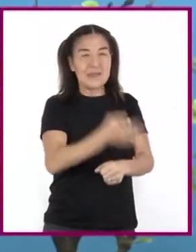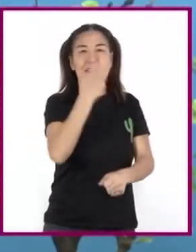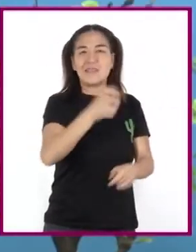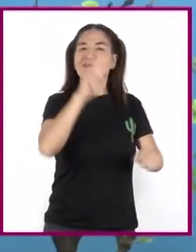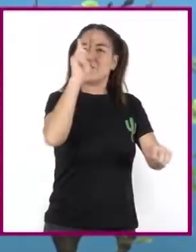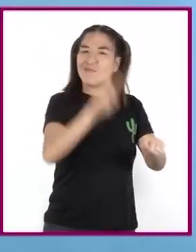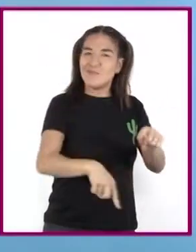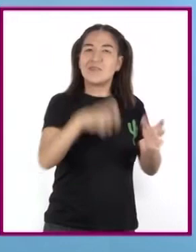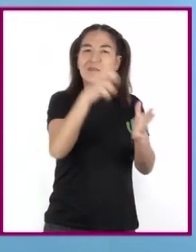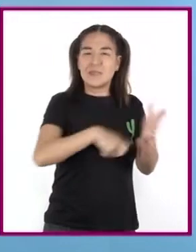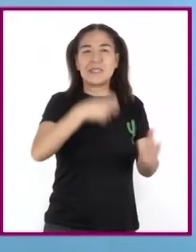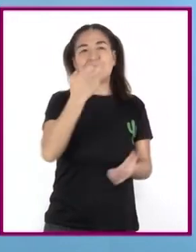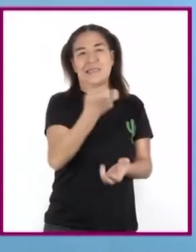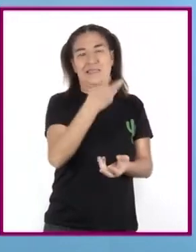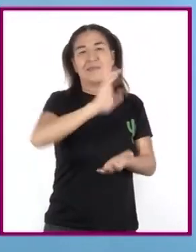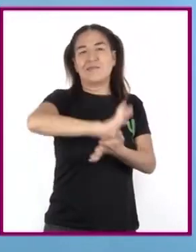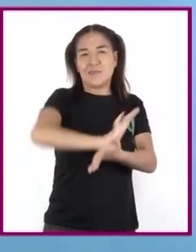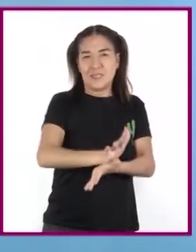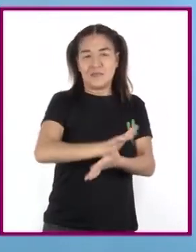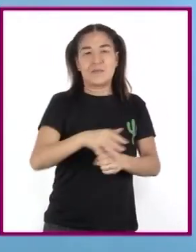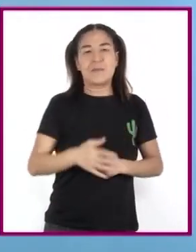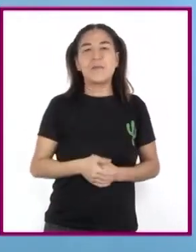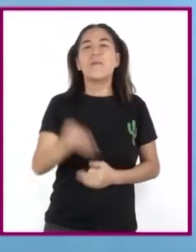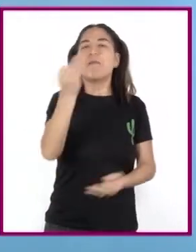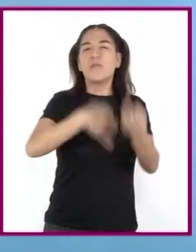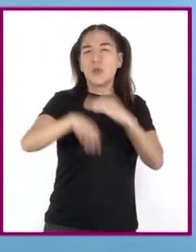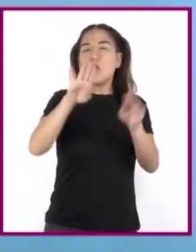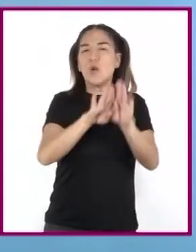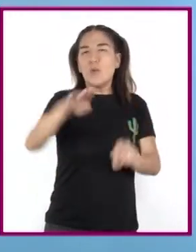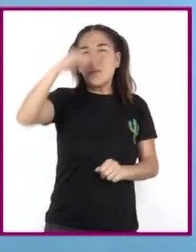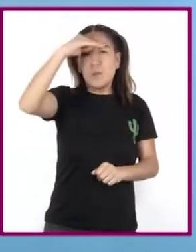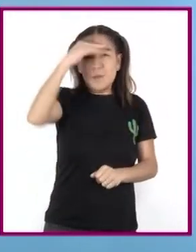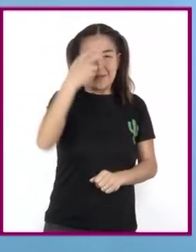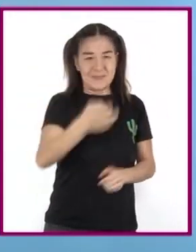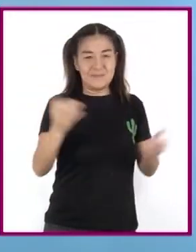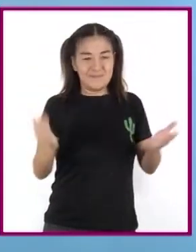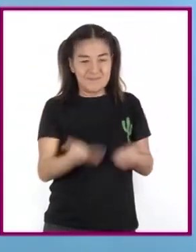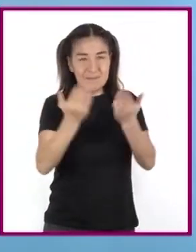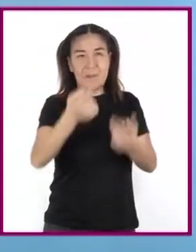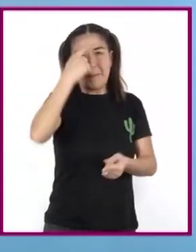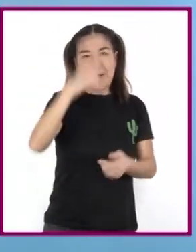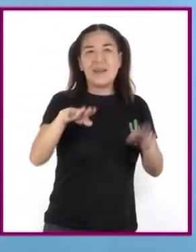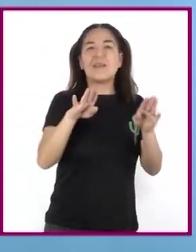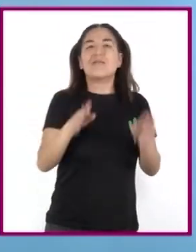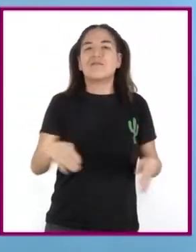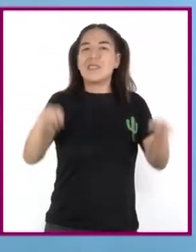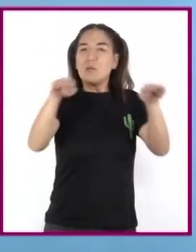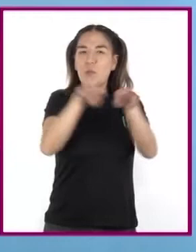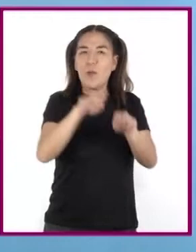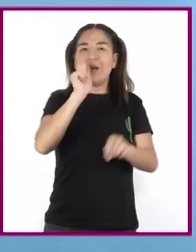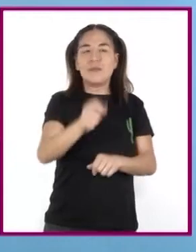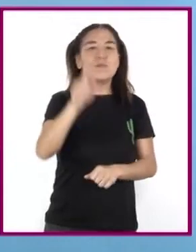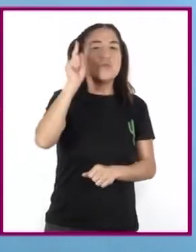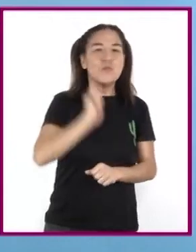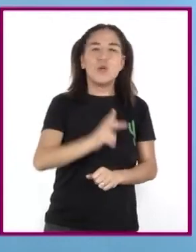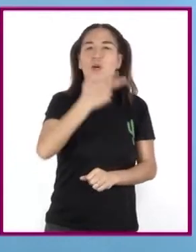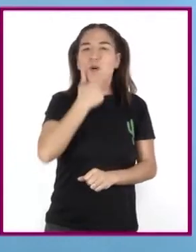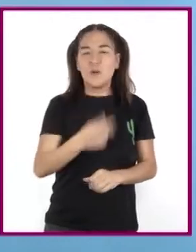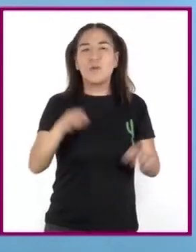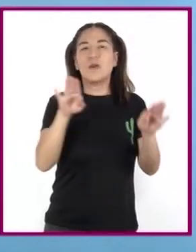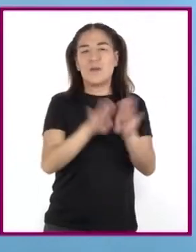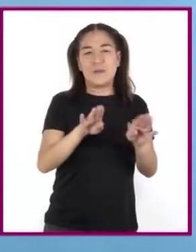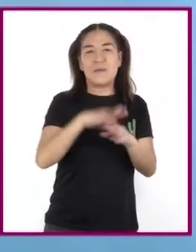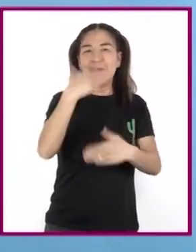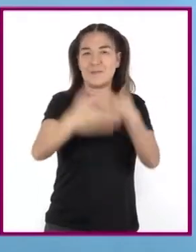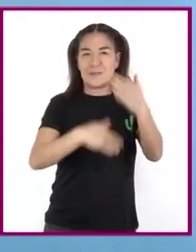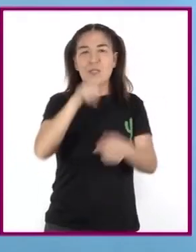discriminación. Para reflexionar sobre cómo promover la igualdad de género en sus relaciones cotidianas,